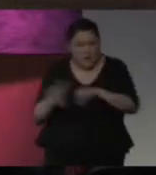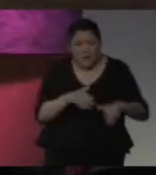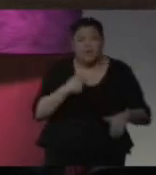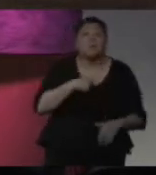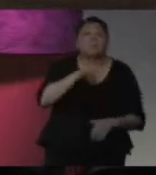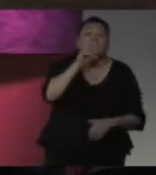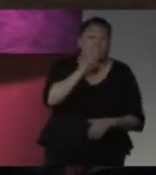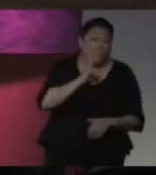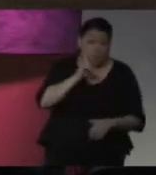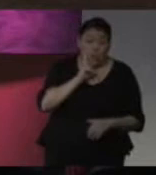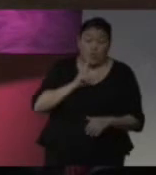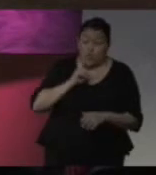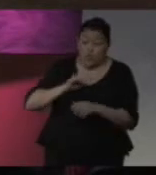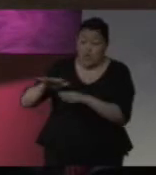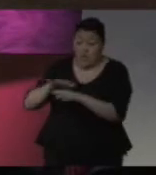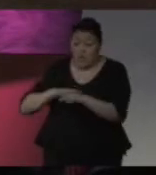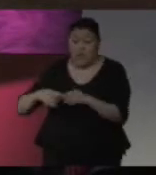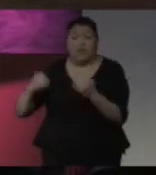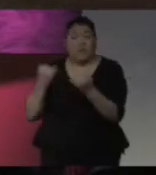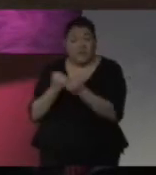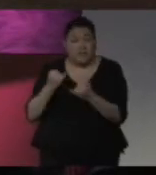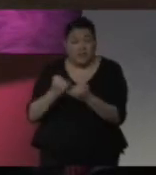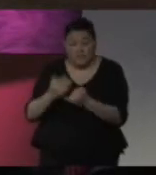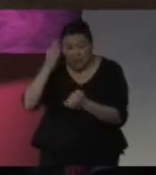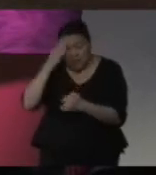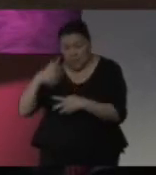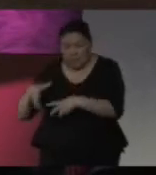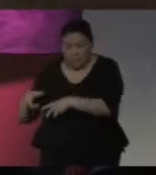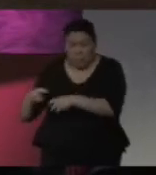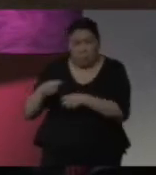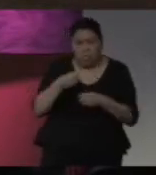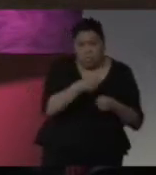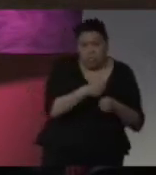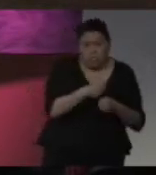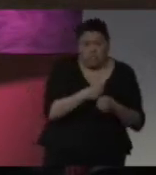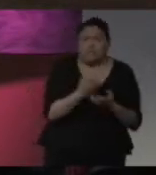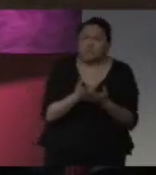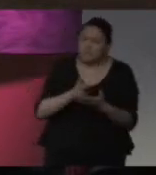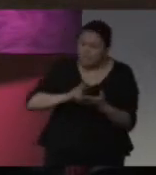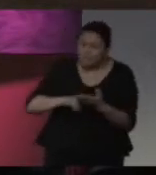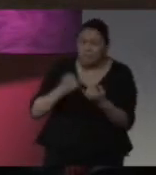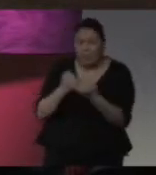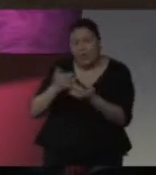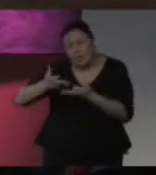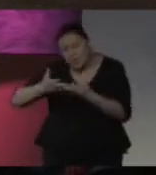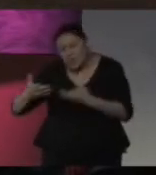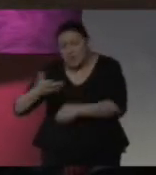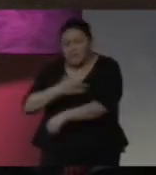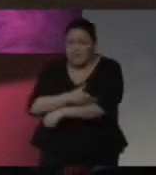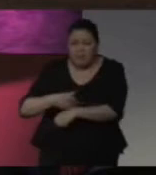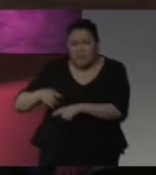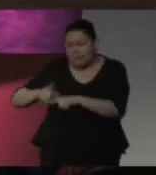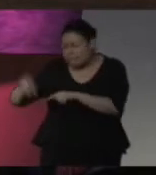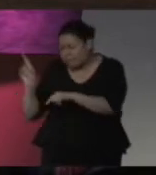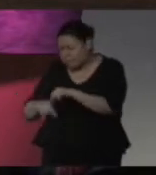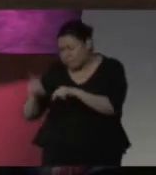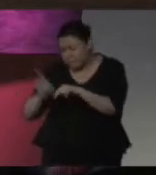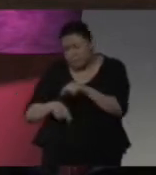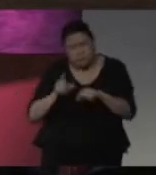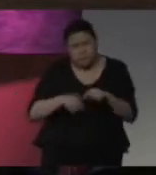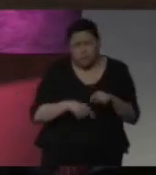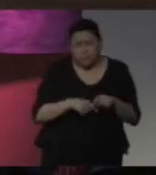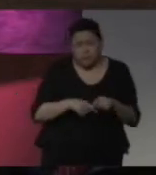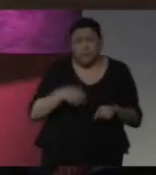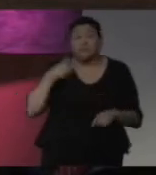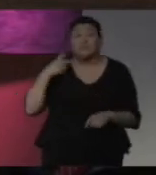también piensan el despojo en su dimensión de la multiplicidad. Ahora bien, esta desposesión ha